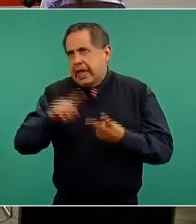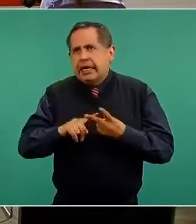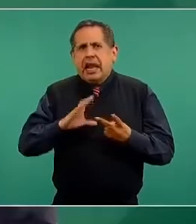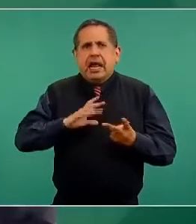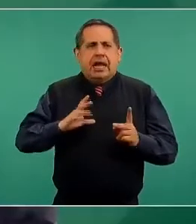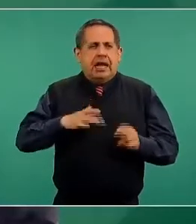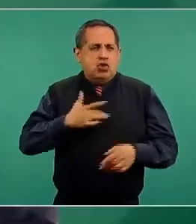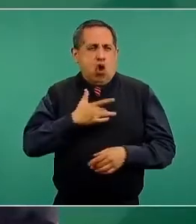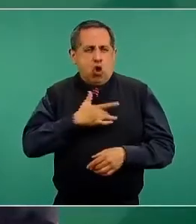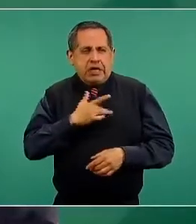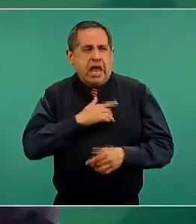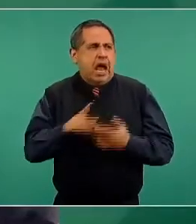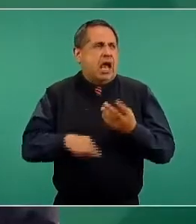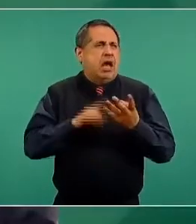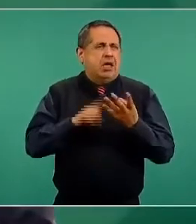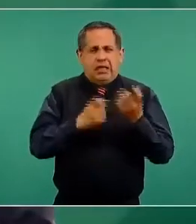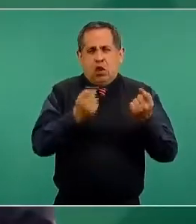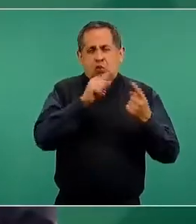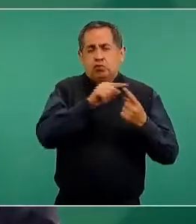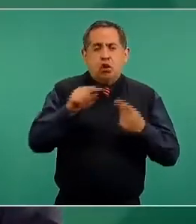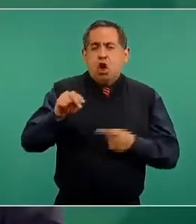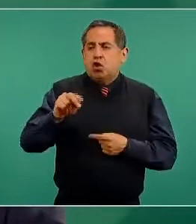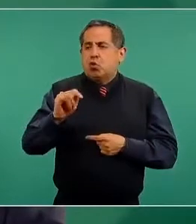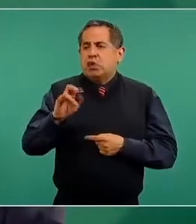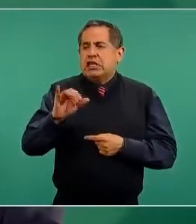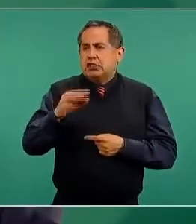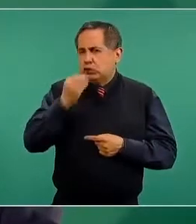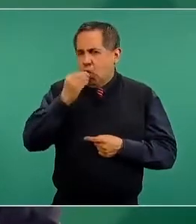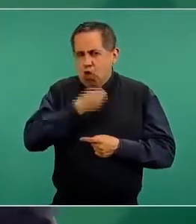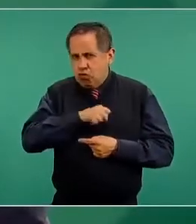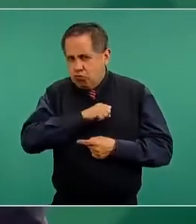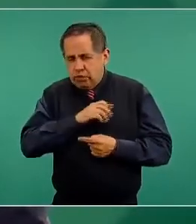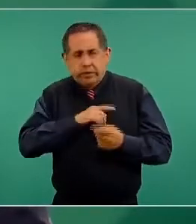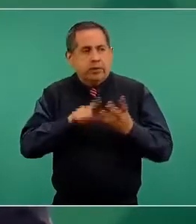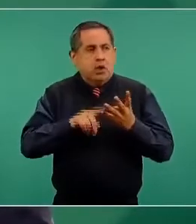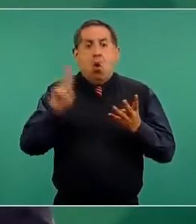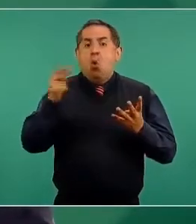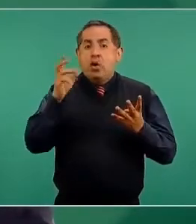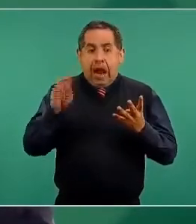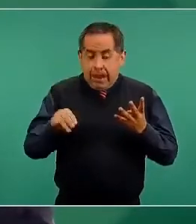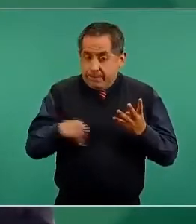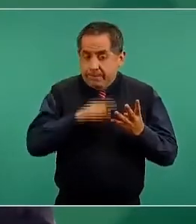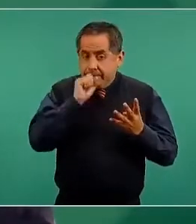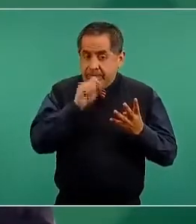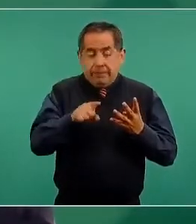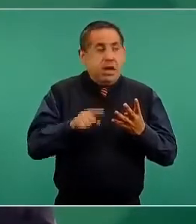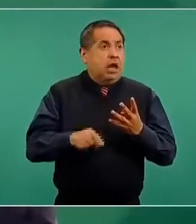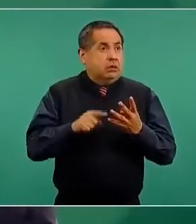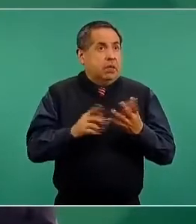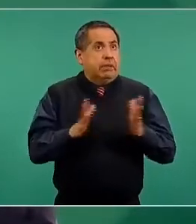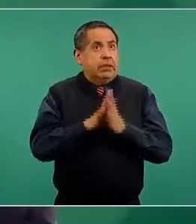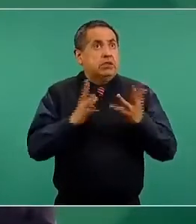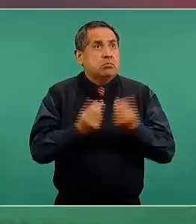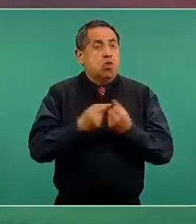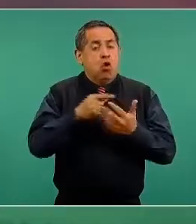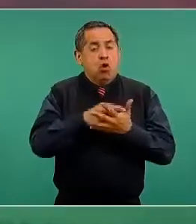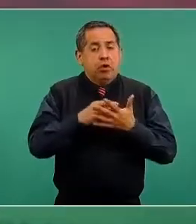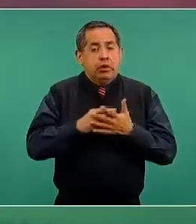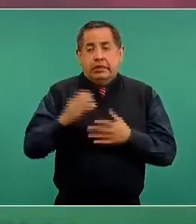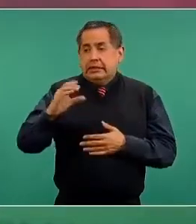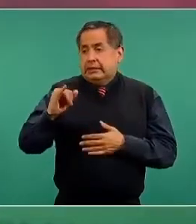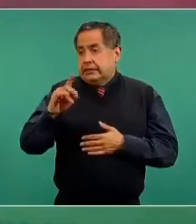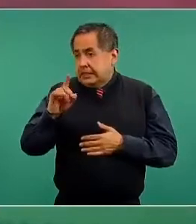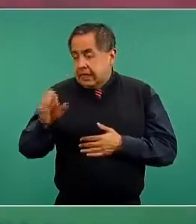cardiología, por mencionar algunos, nutrición. Participaron también la UNAM, la Universidad Nacional Autónoma de México, el